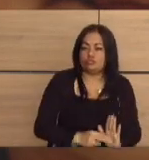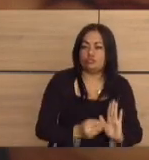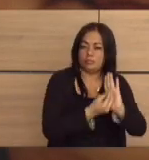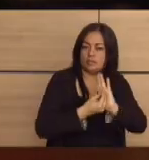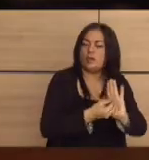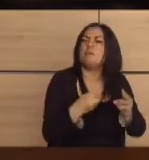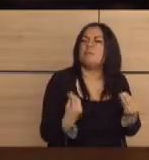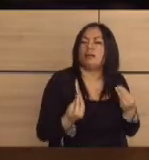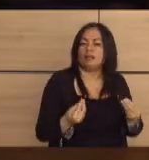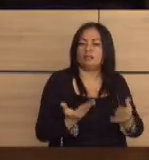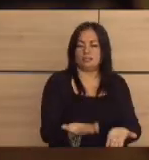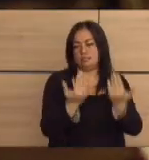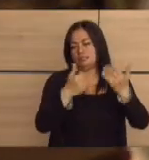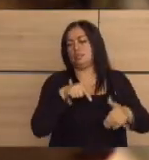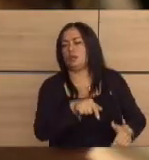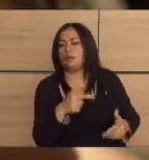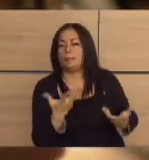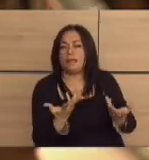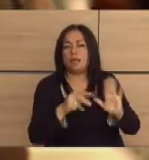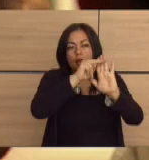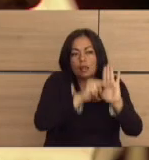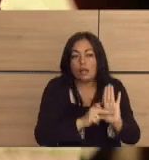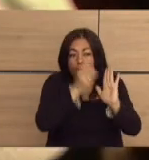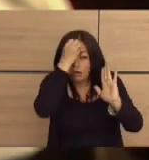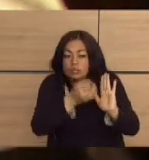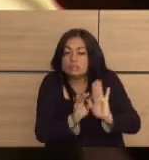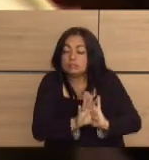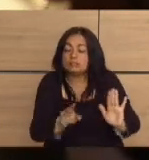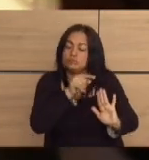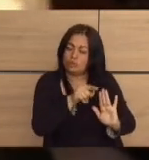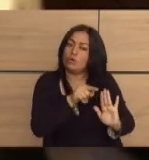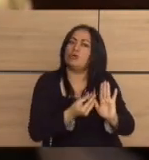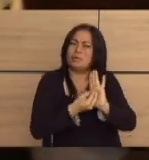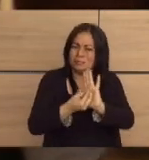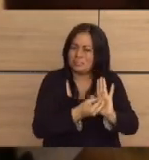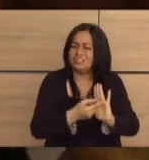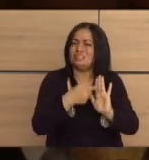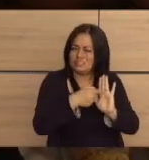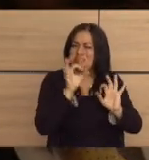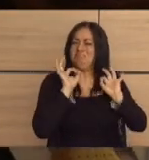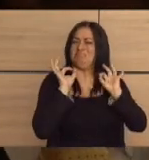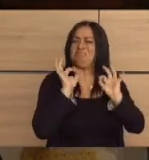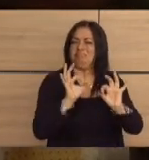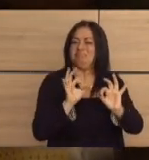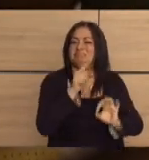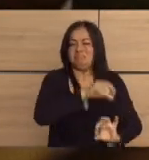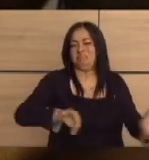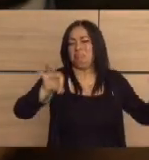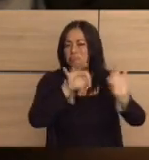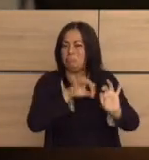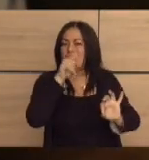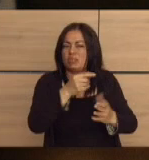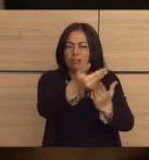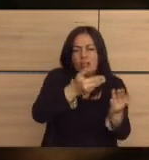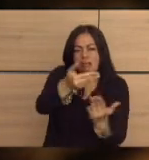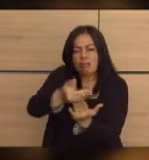un instrumento que no es simplemente cumplir un requisito. El manual de convivencia debería ser por excelencia el documento que recoja los puntos